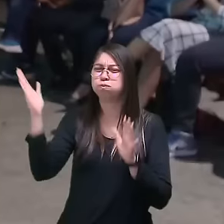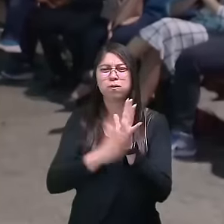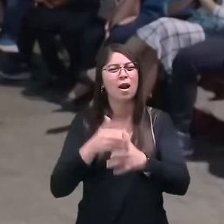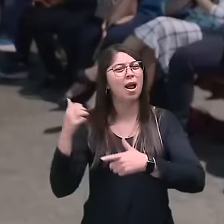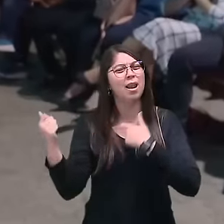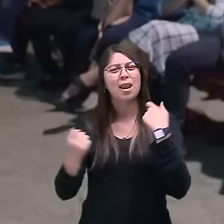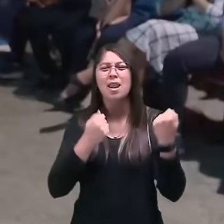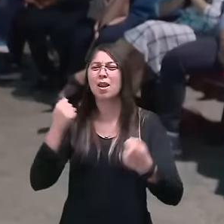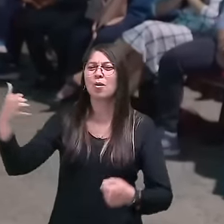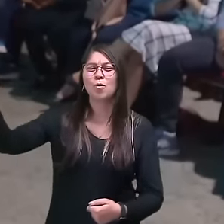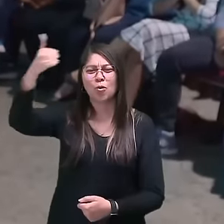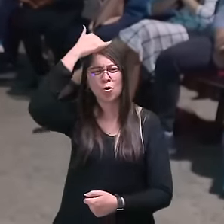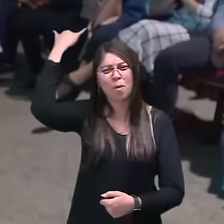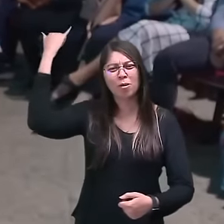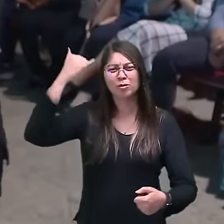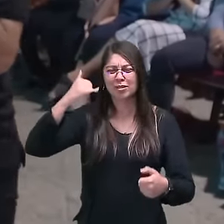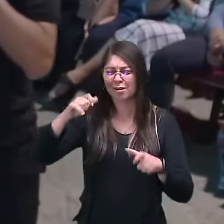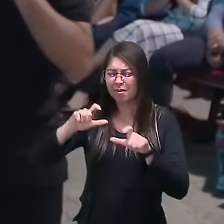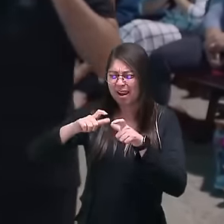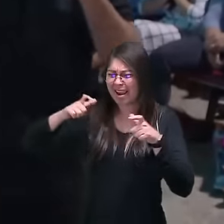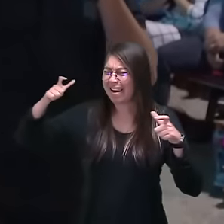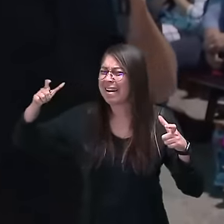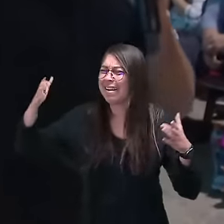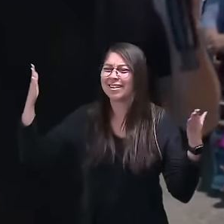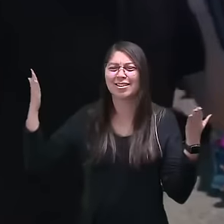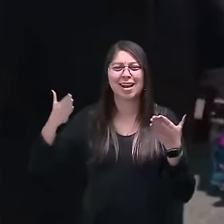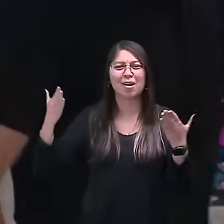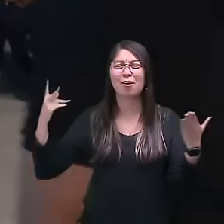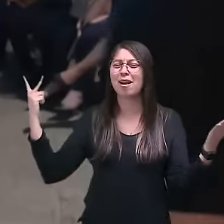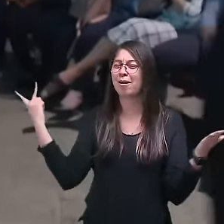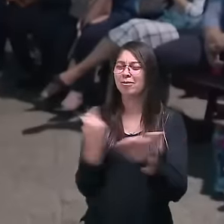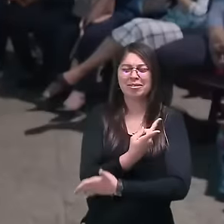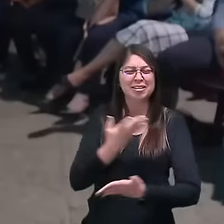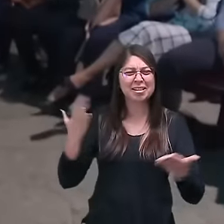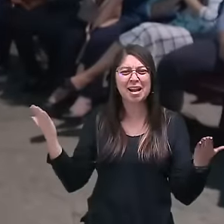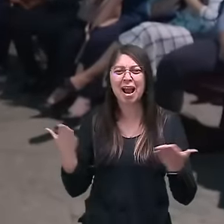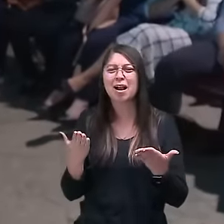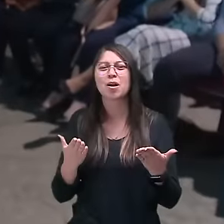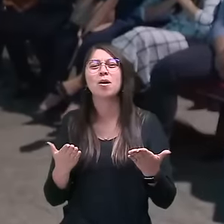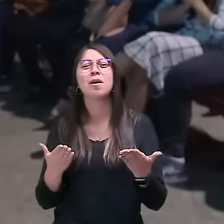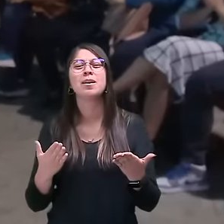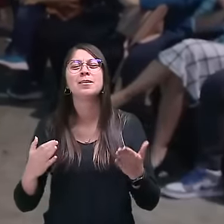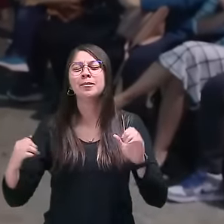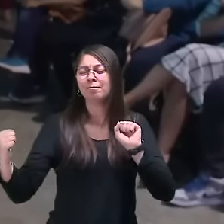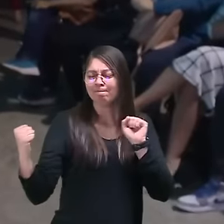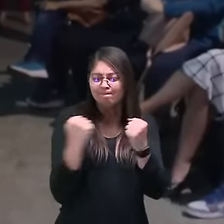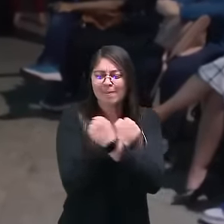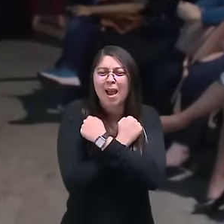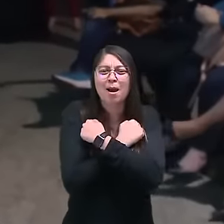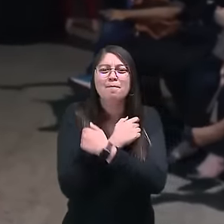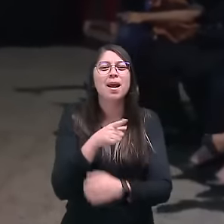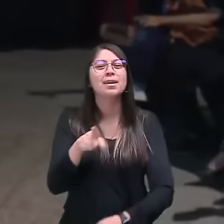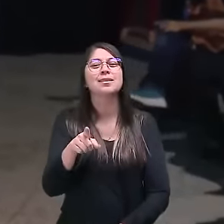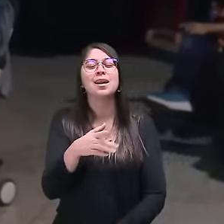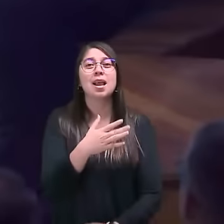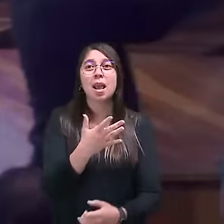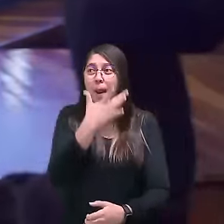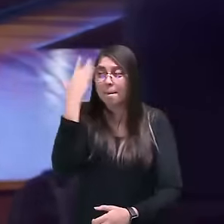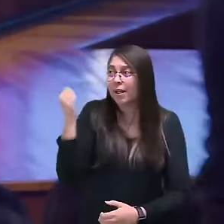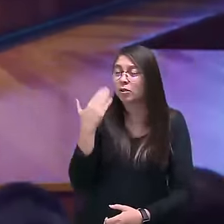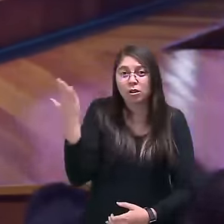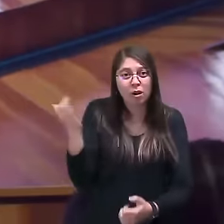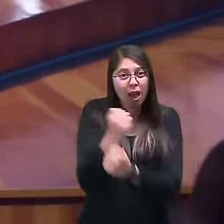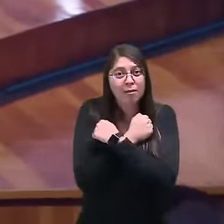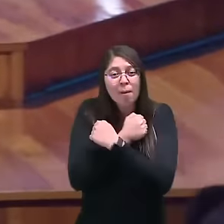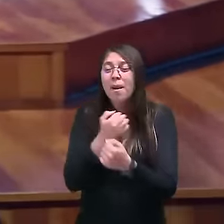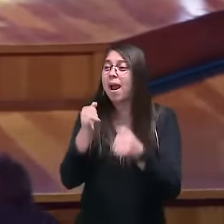unción tan grande. Ahora. Algo está aconteciendo. Por favor, abraza a alguien y fala. Aleluya. No desista